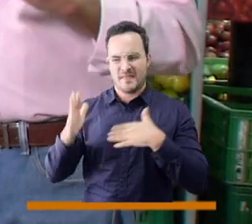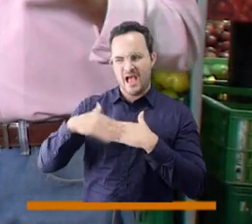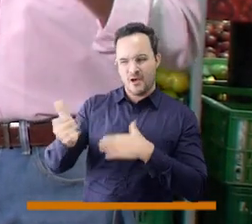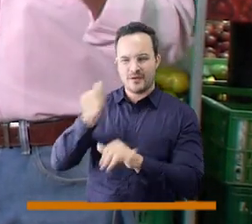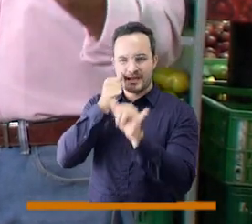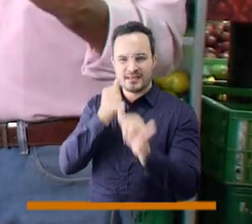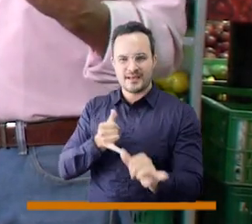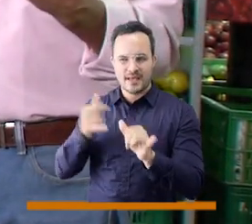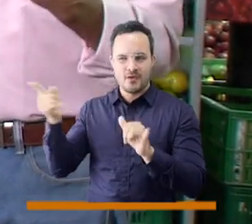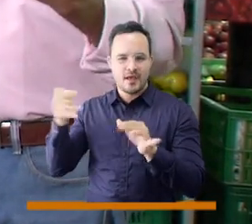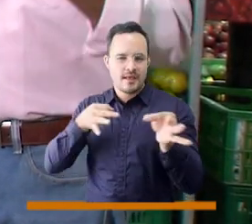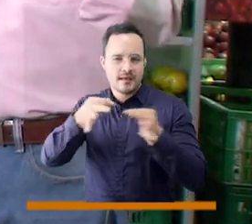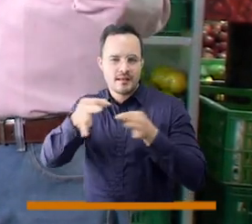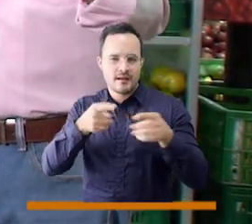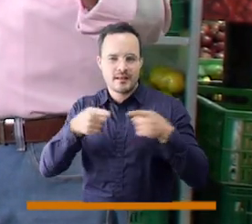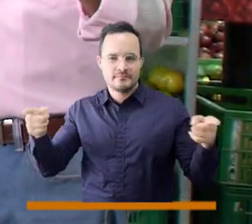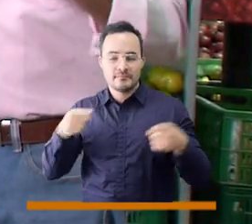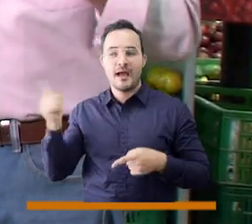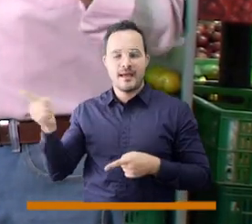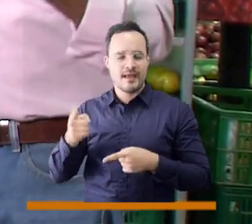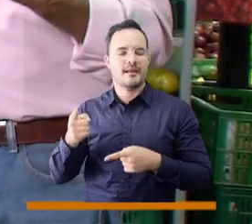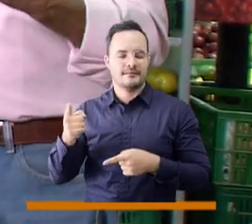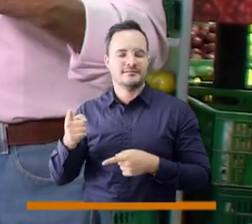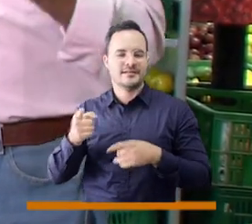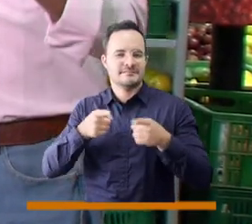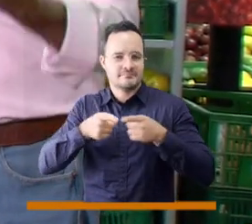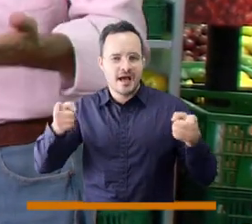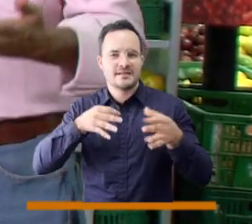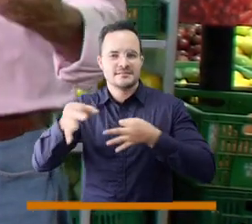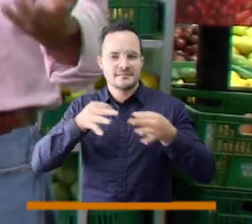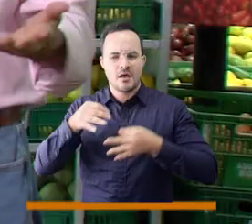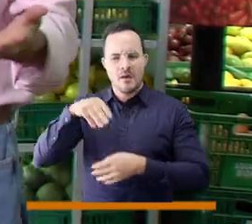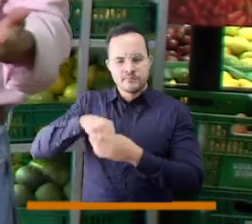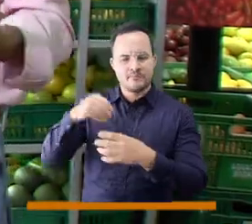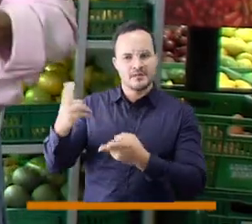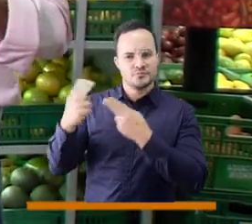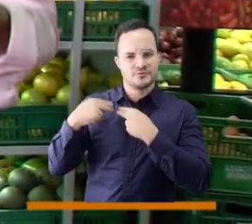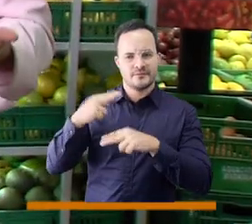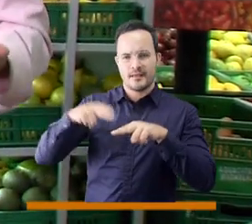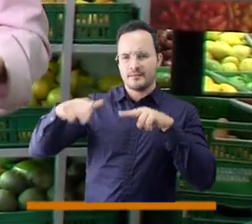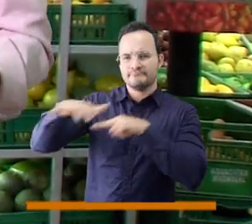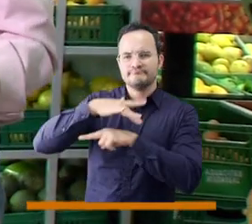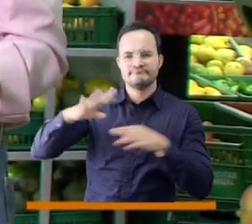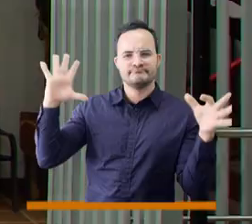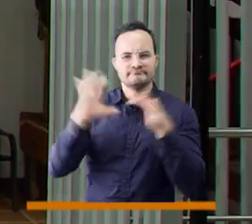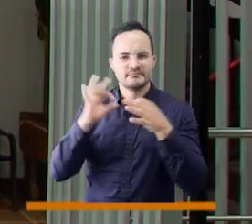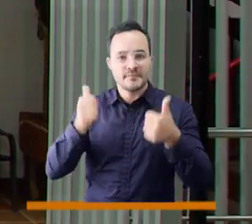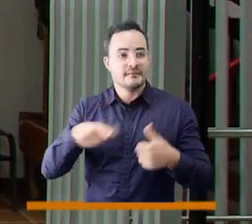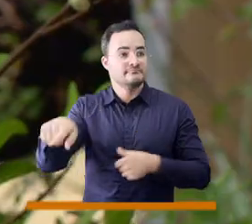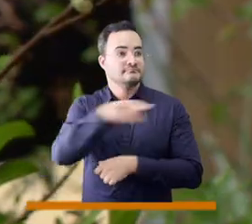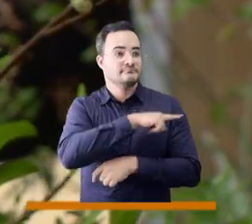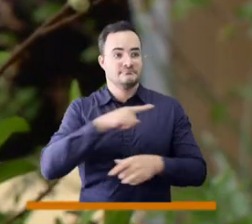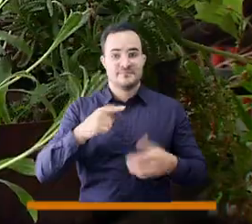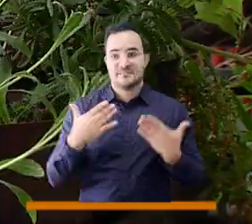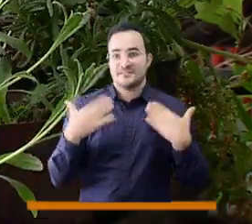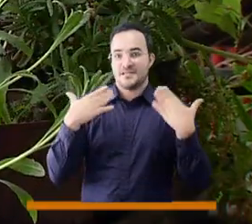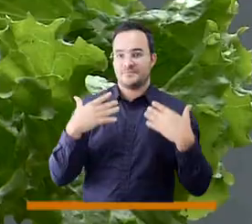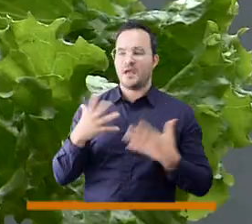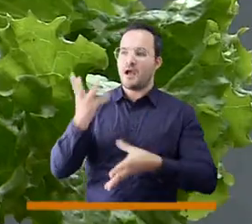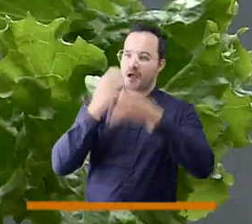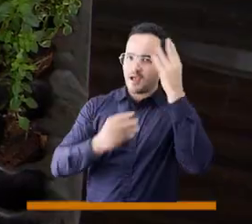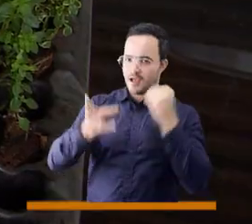Diego, porque ahí mostramos el tema de responsabilidad y cómo el aula se ha proyectado como un espacio que le sirve a toda la ciudad.